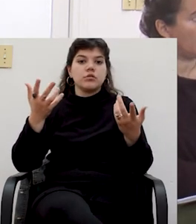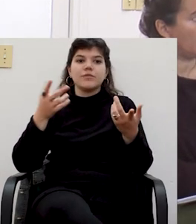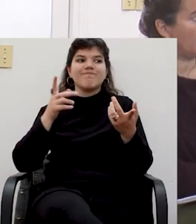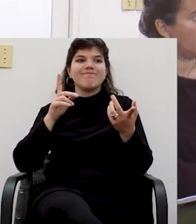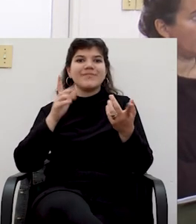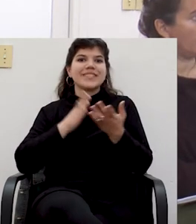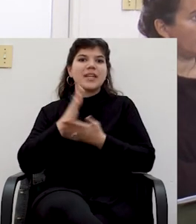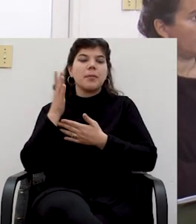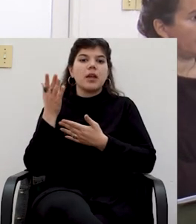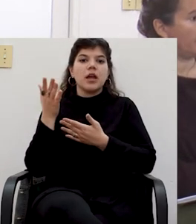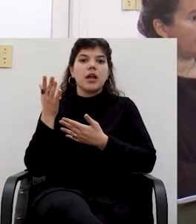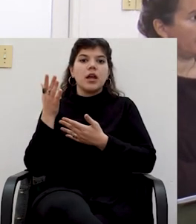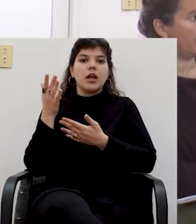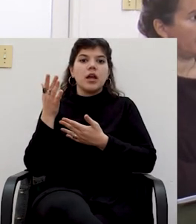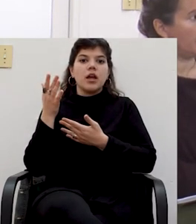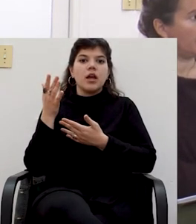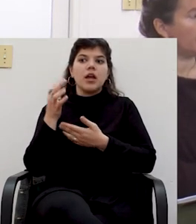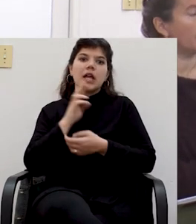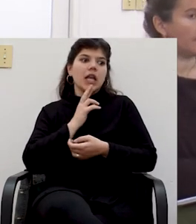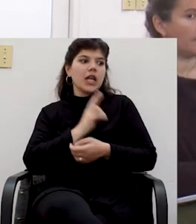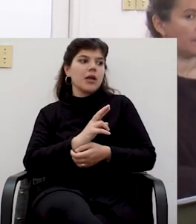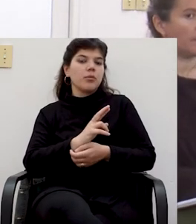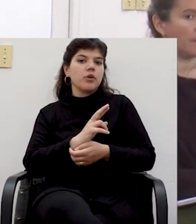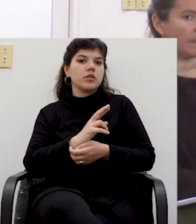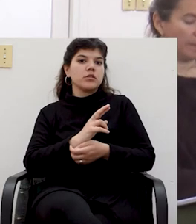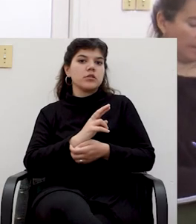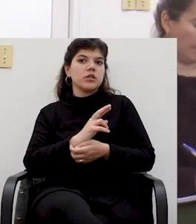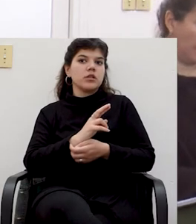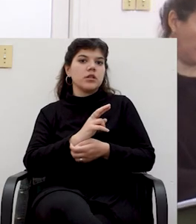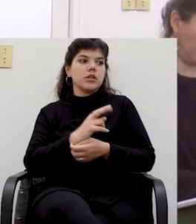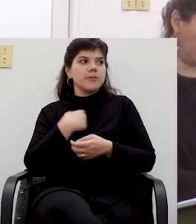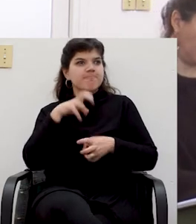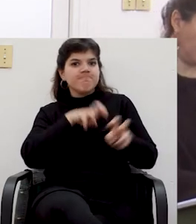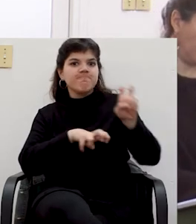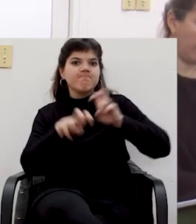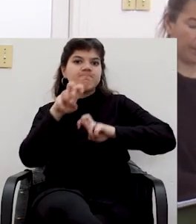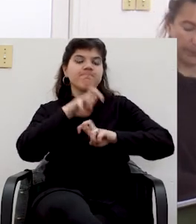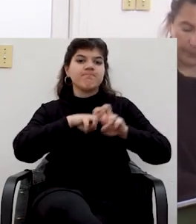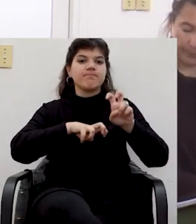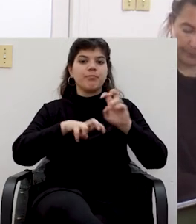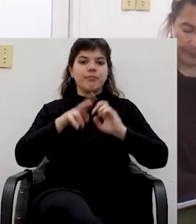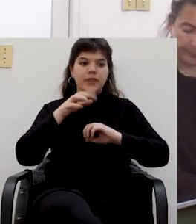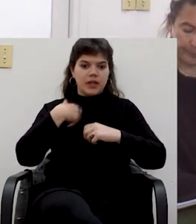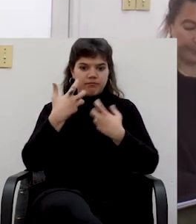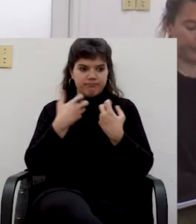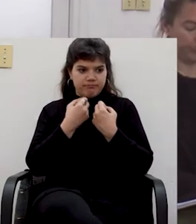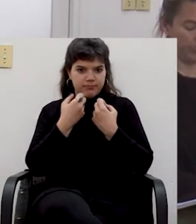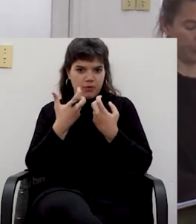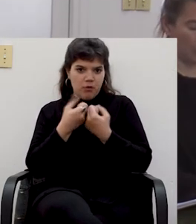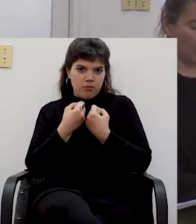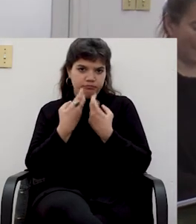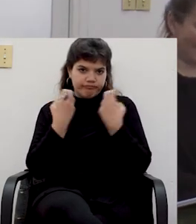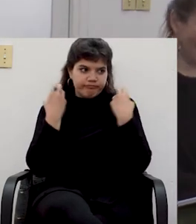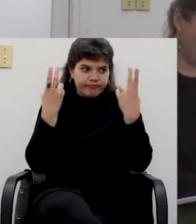no dejan de ser una respuesta que busca romper con ese